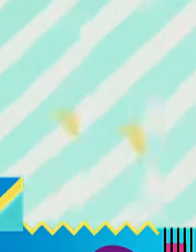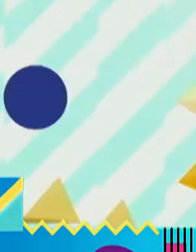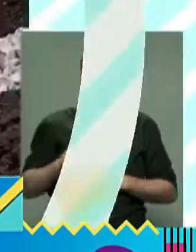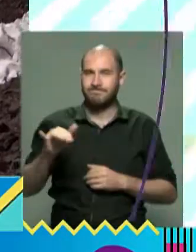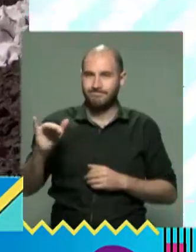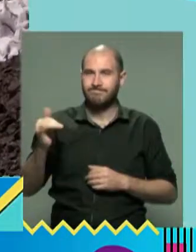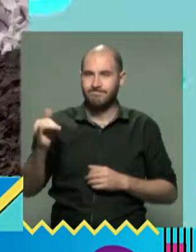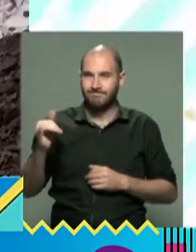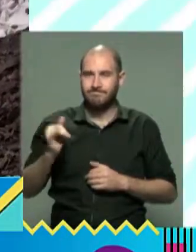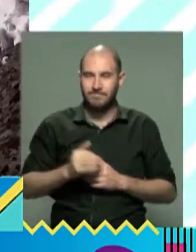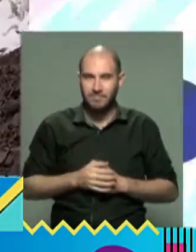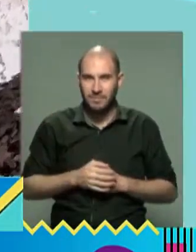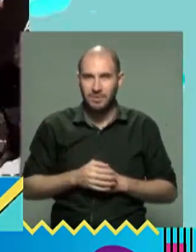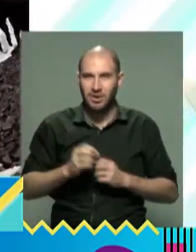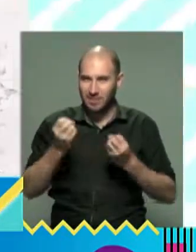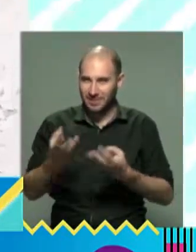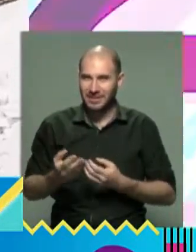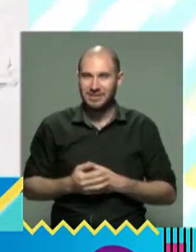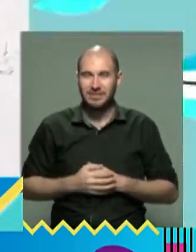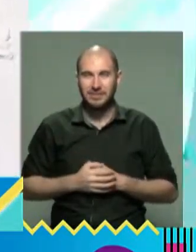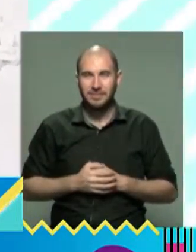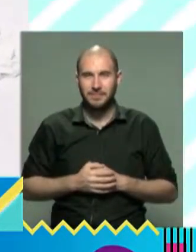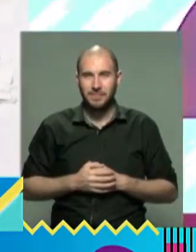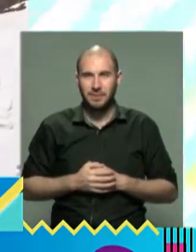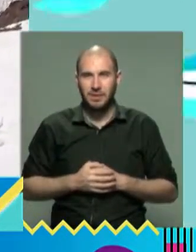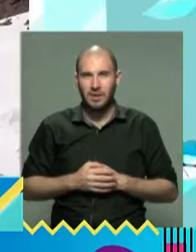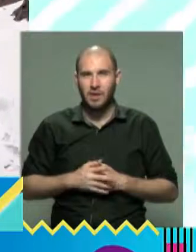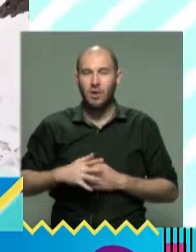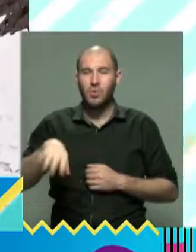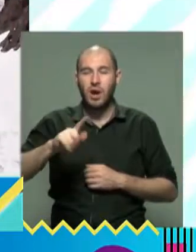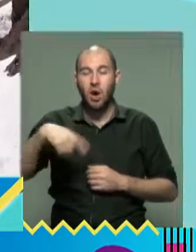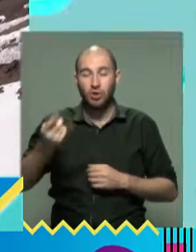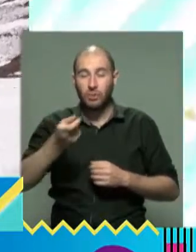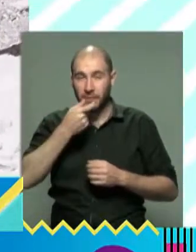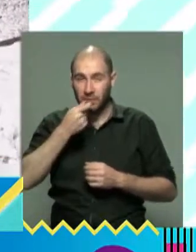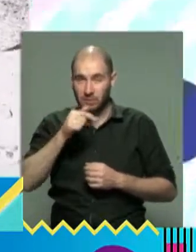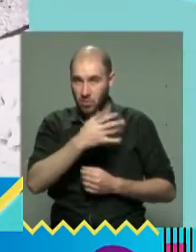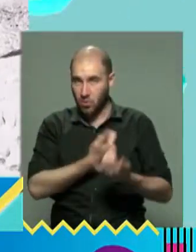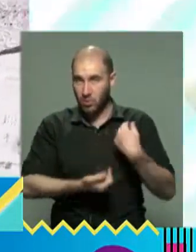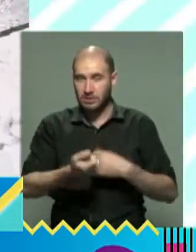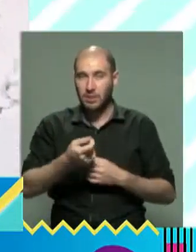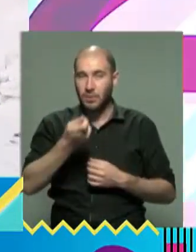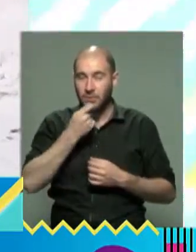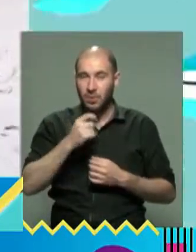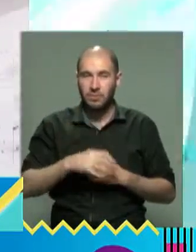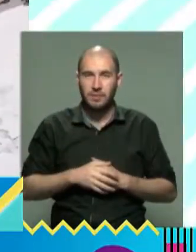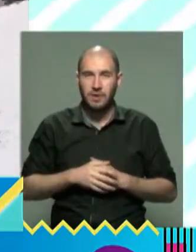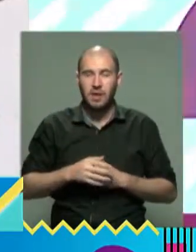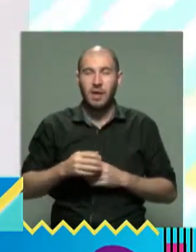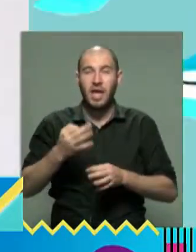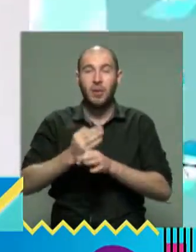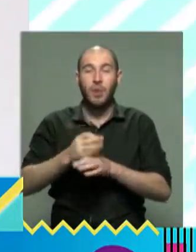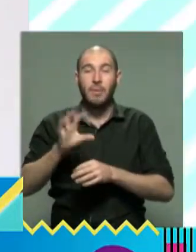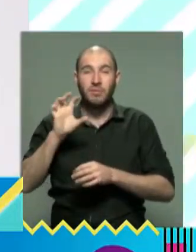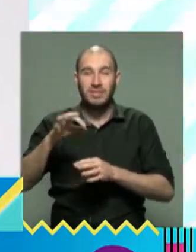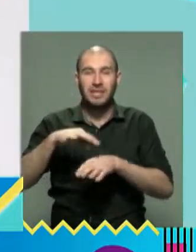Sí, mira, ¿cómo estás, Caro? Bien. En nuestro mercado en Mendoza, como bien mencionaron ustedes, tenemos la Escuela Provincial de